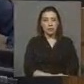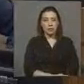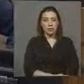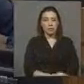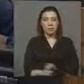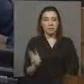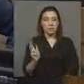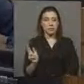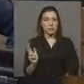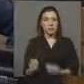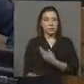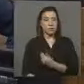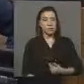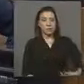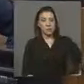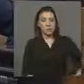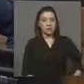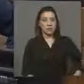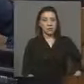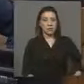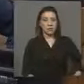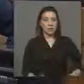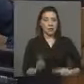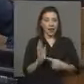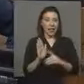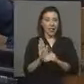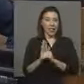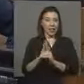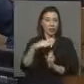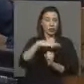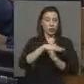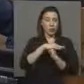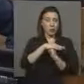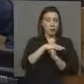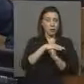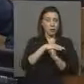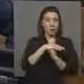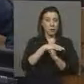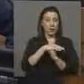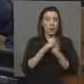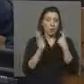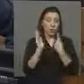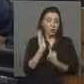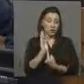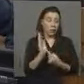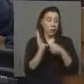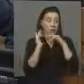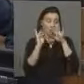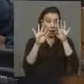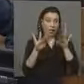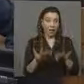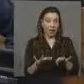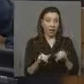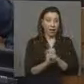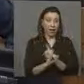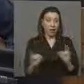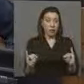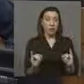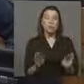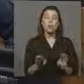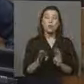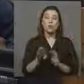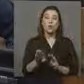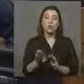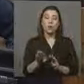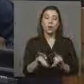señor presidente, este decreto supremo, como aquí lo devela este informe, favoreció